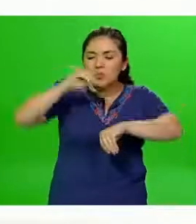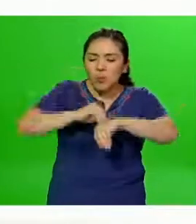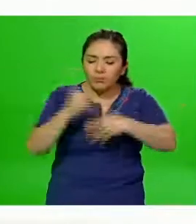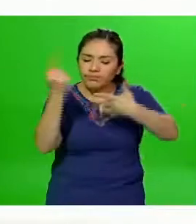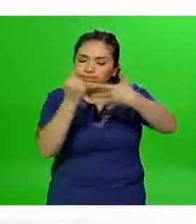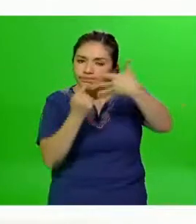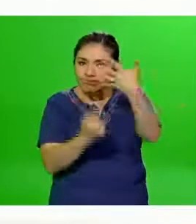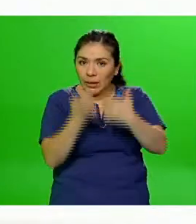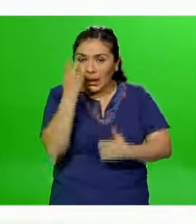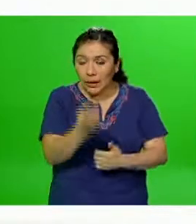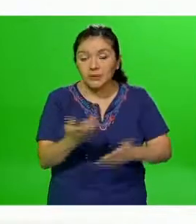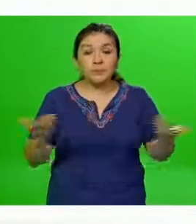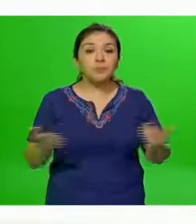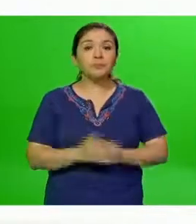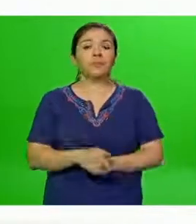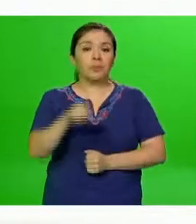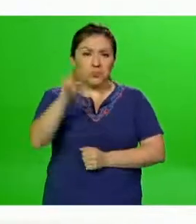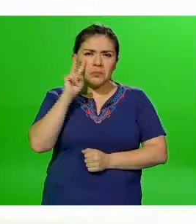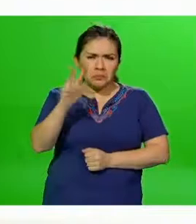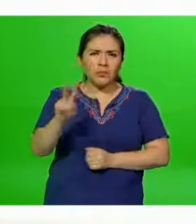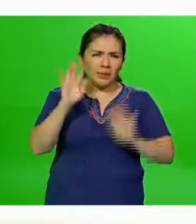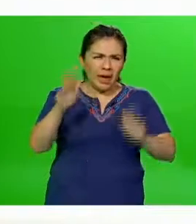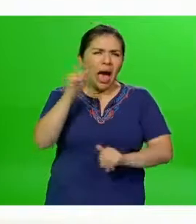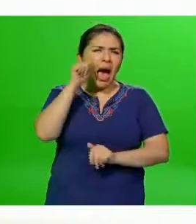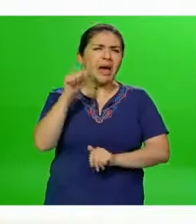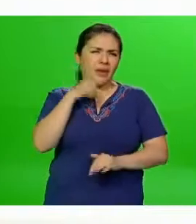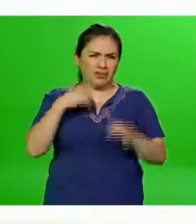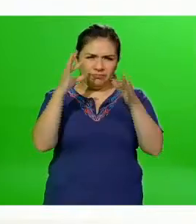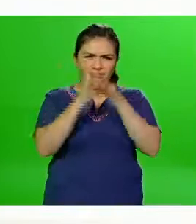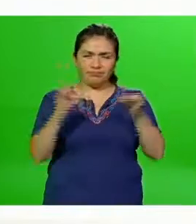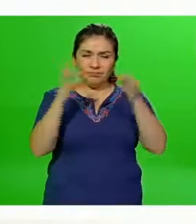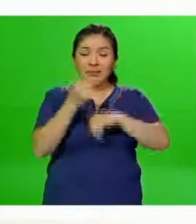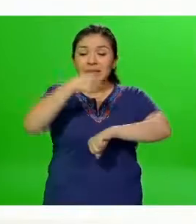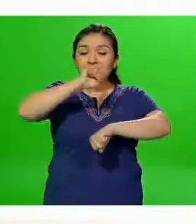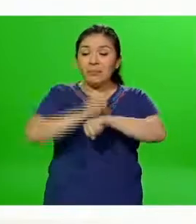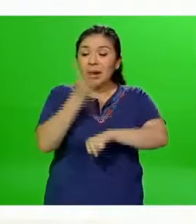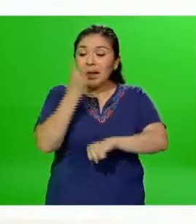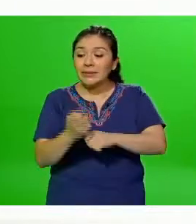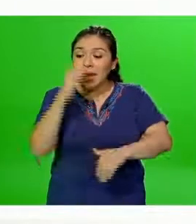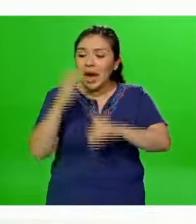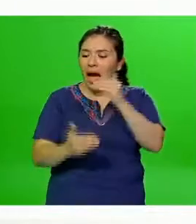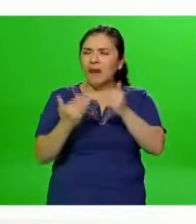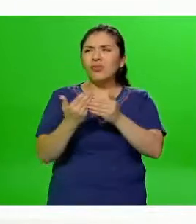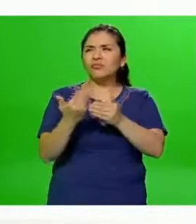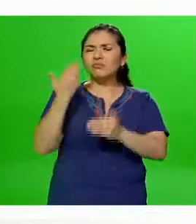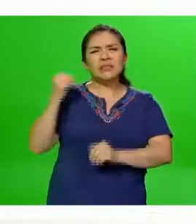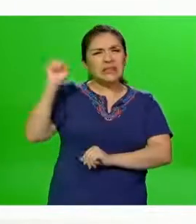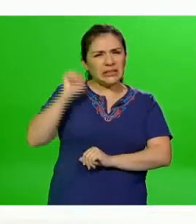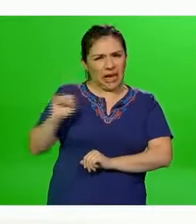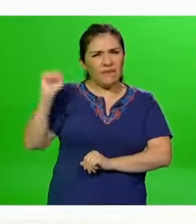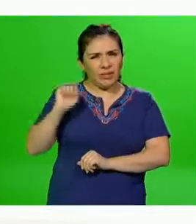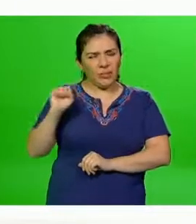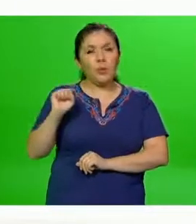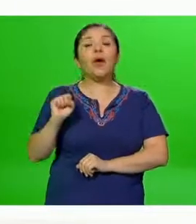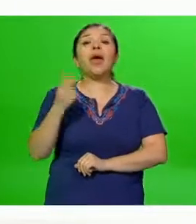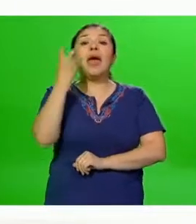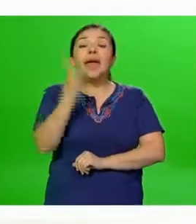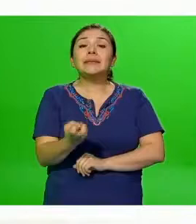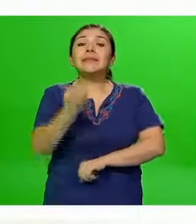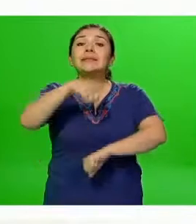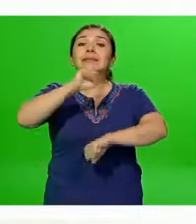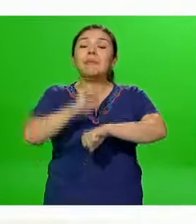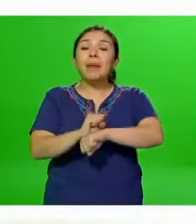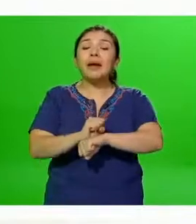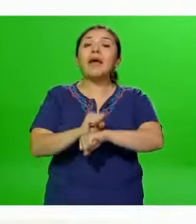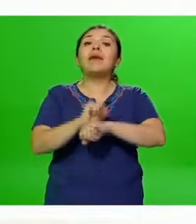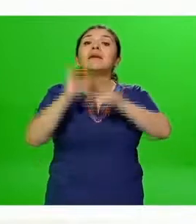esta política. Ya hacíamos notar el día de ayer que la semana que terminó el día sábado precisamente es la semana